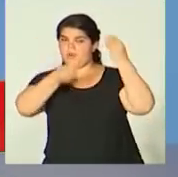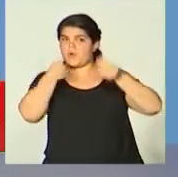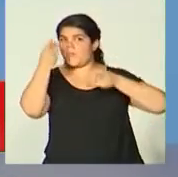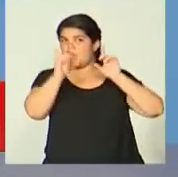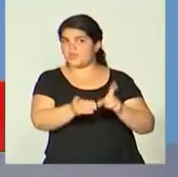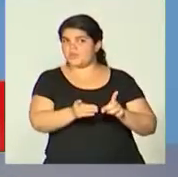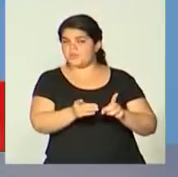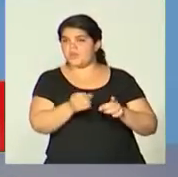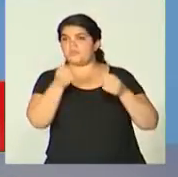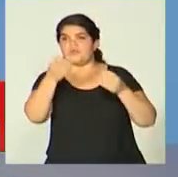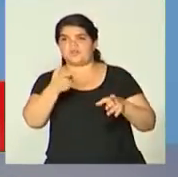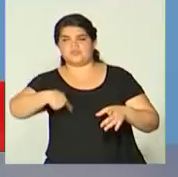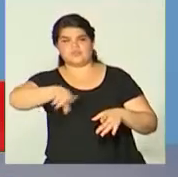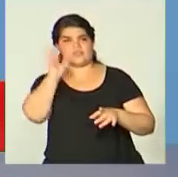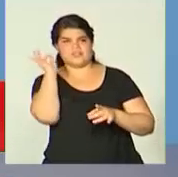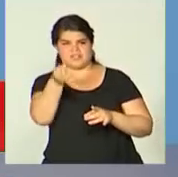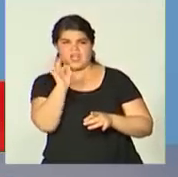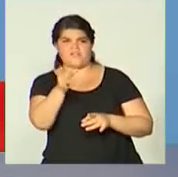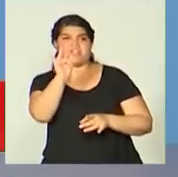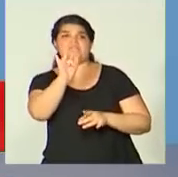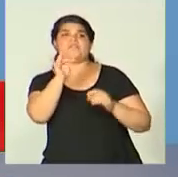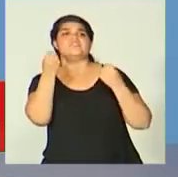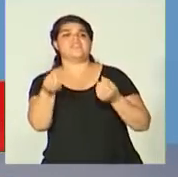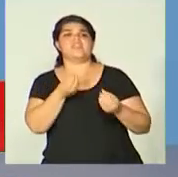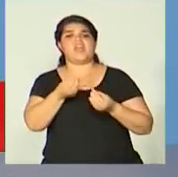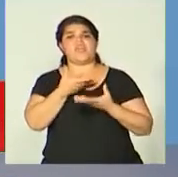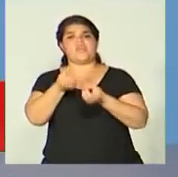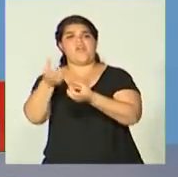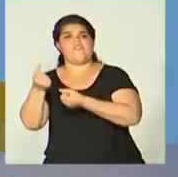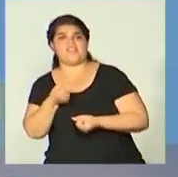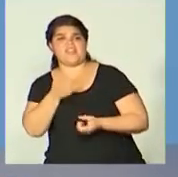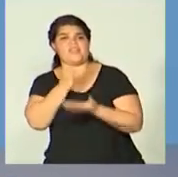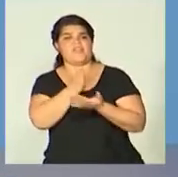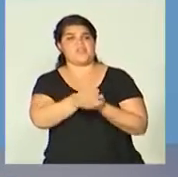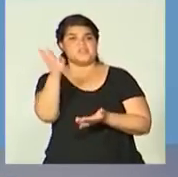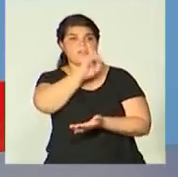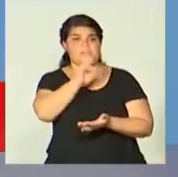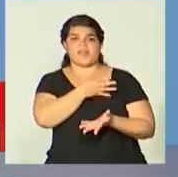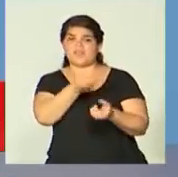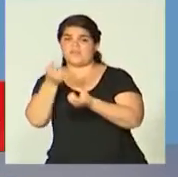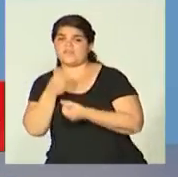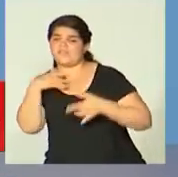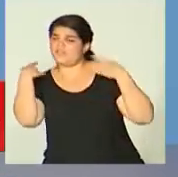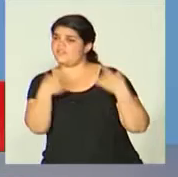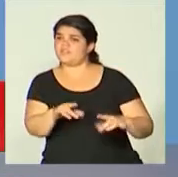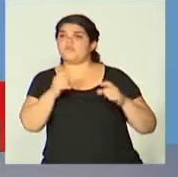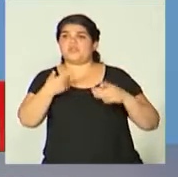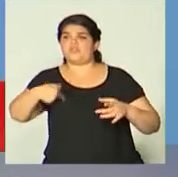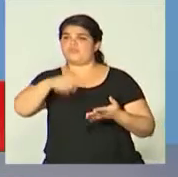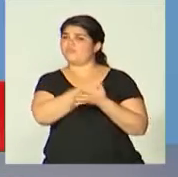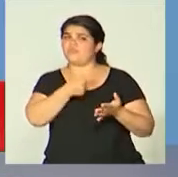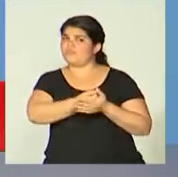entendemos que no va a ser súper difícil seguir defendiendo y avanzando en esos derechos vamos a tener que generar mucha resistencia realmente